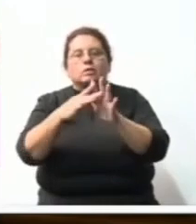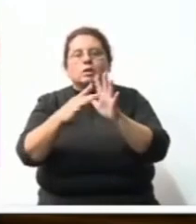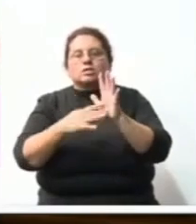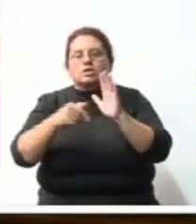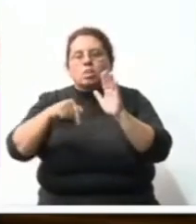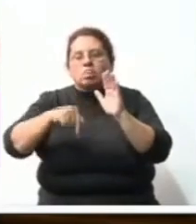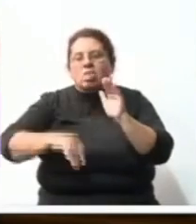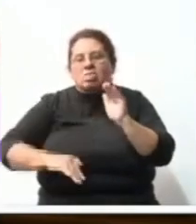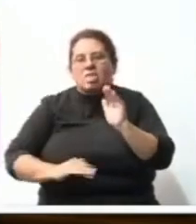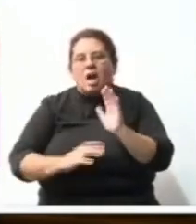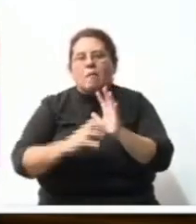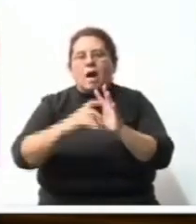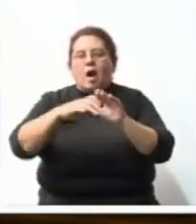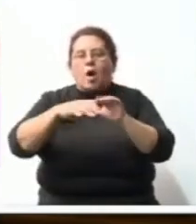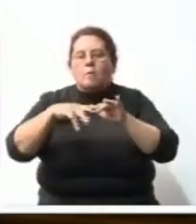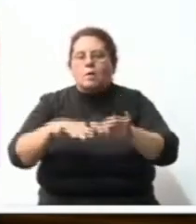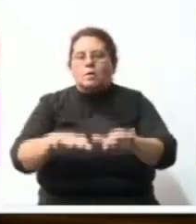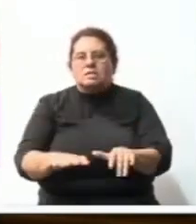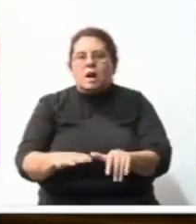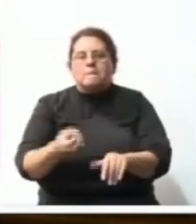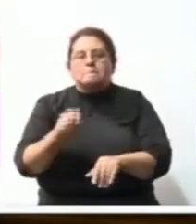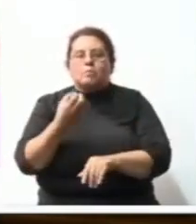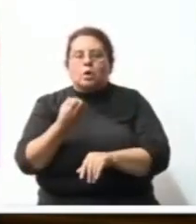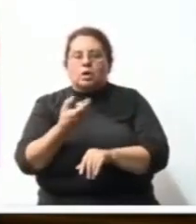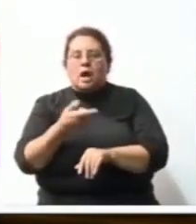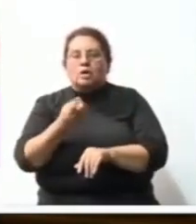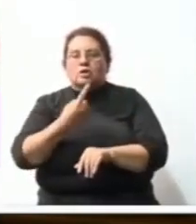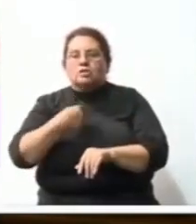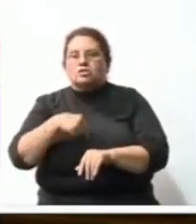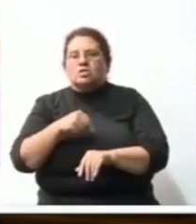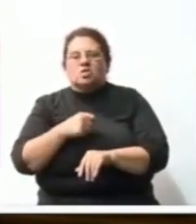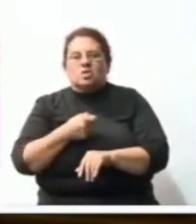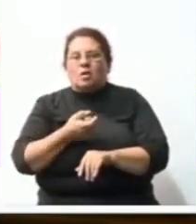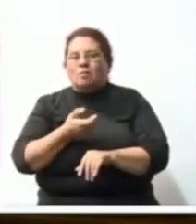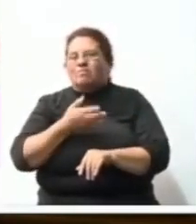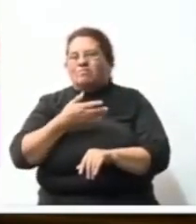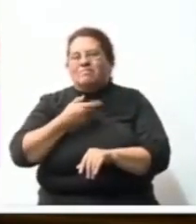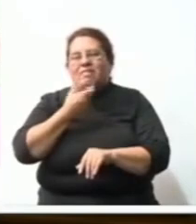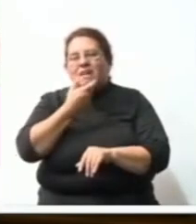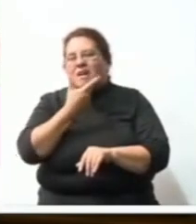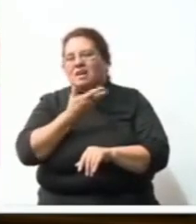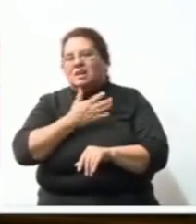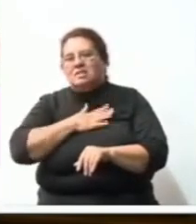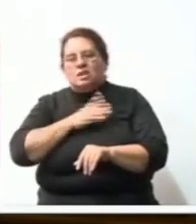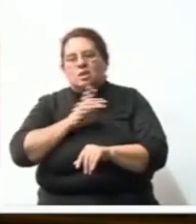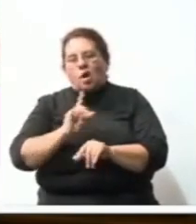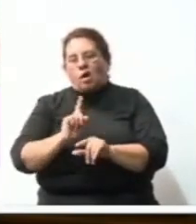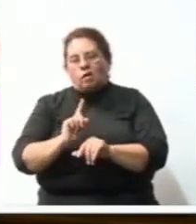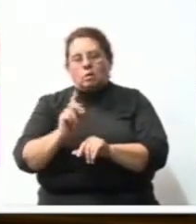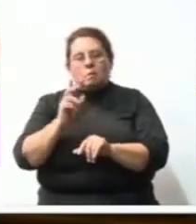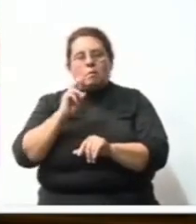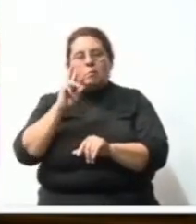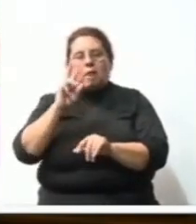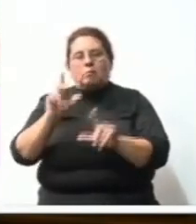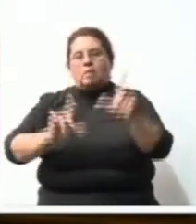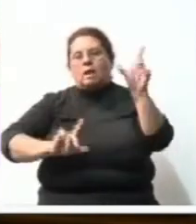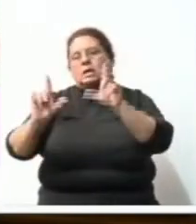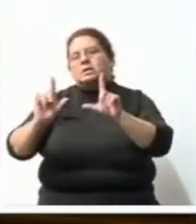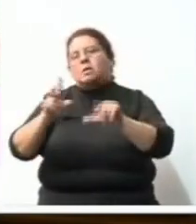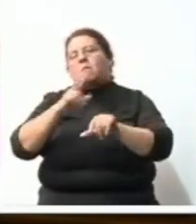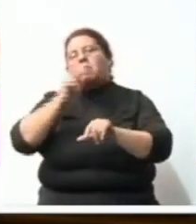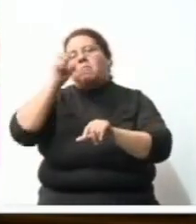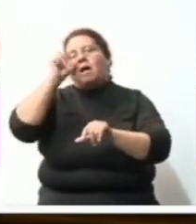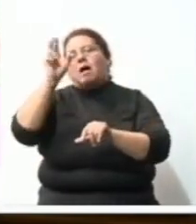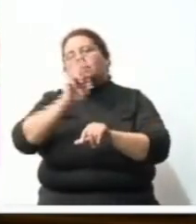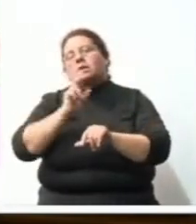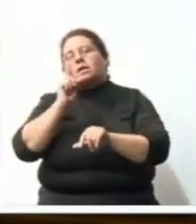a nosotros no nos causa gracia no nos causa gracia que vayan a los programas de televisión como barnia decir que la armaron las